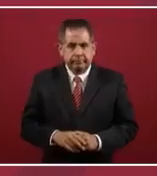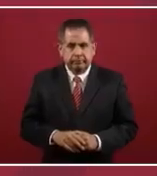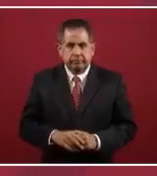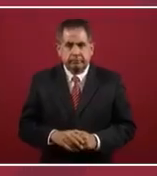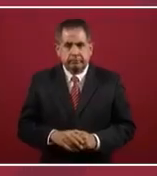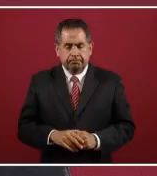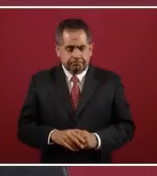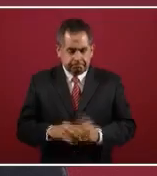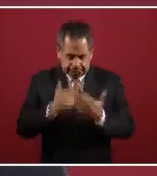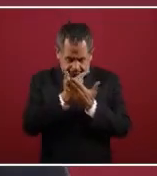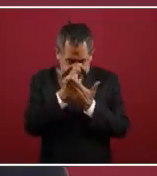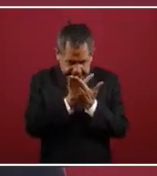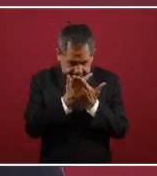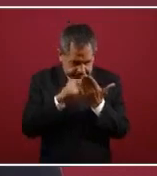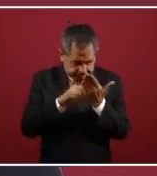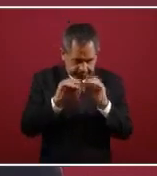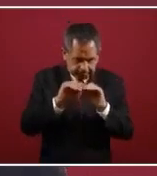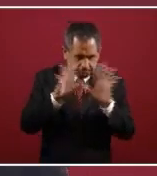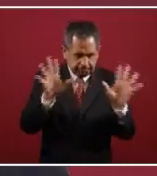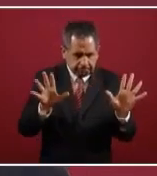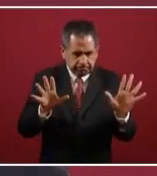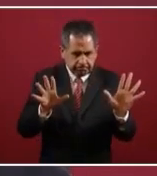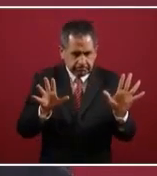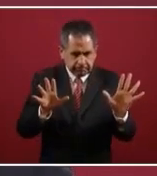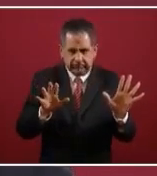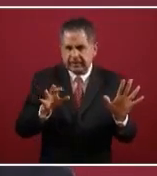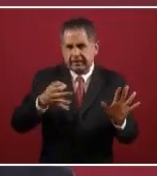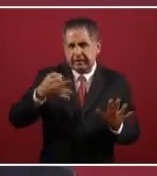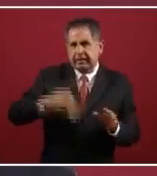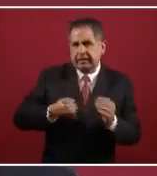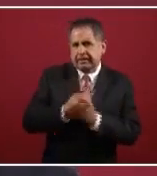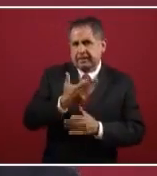Cuentas claras y chocolate espeso.